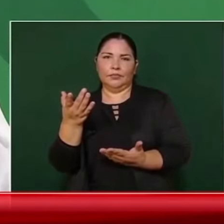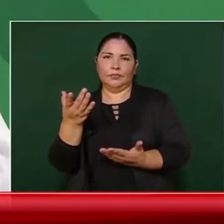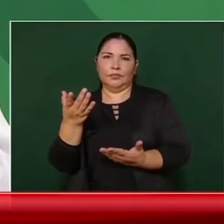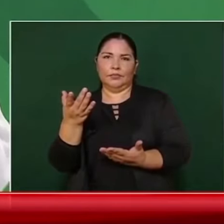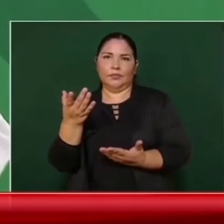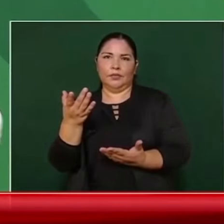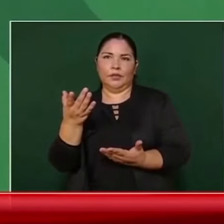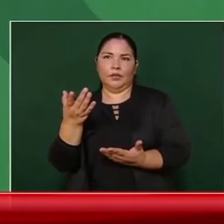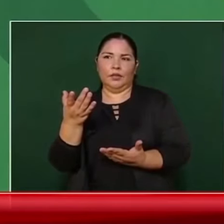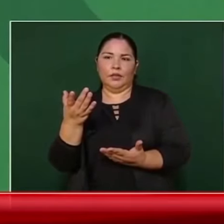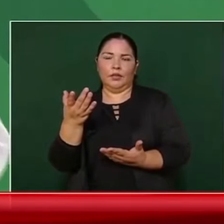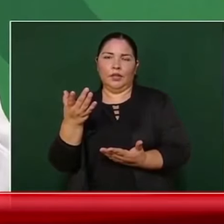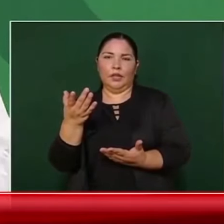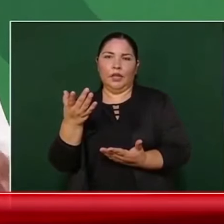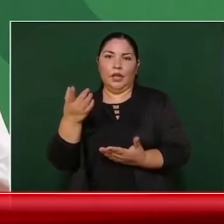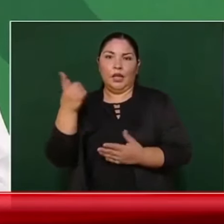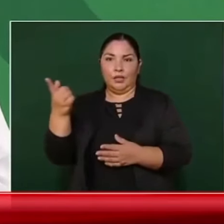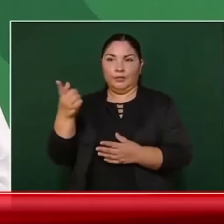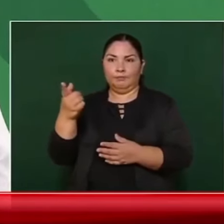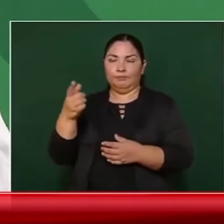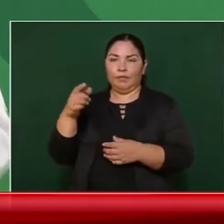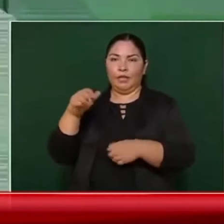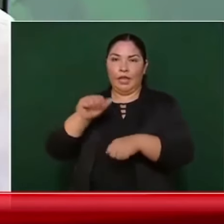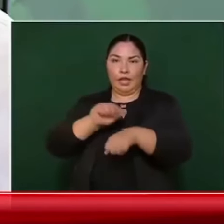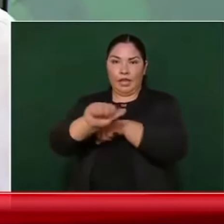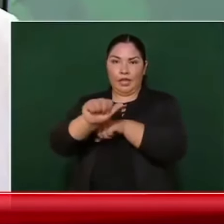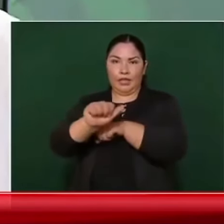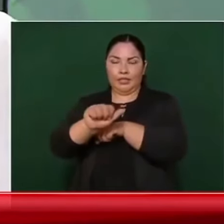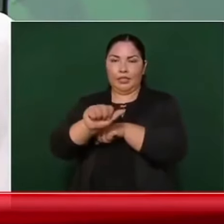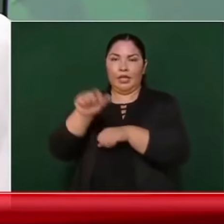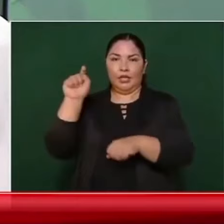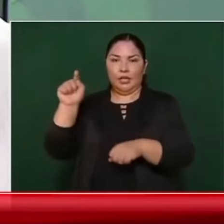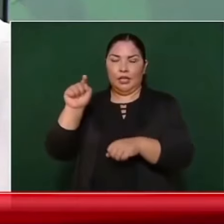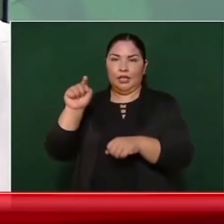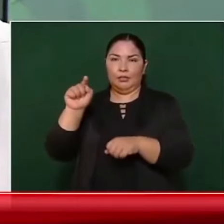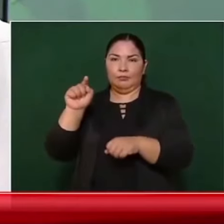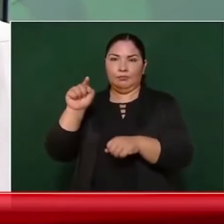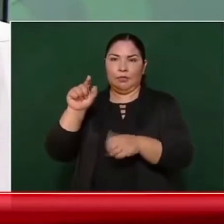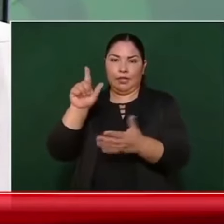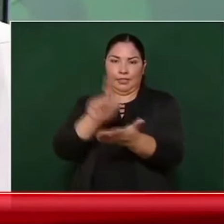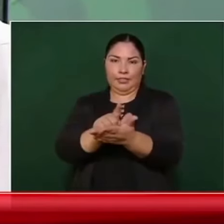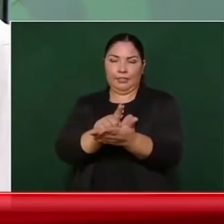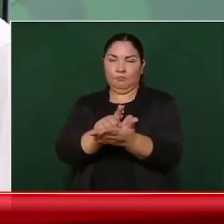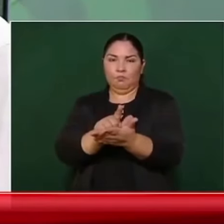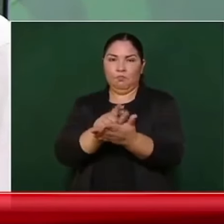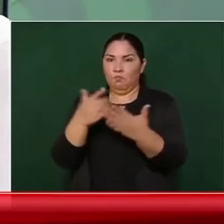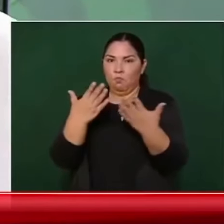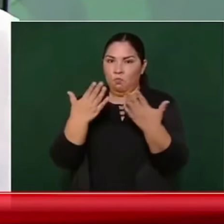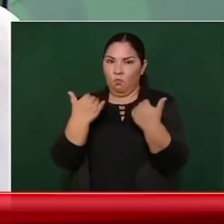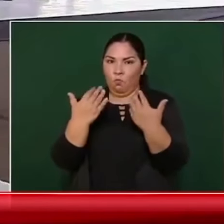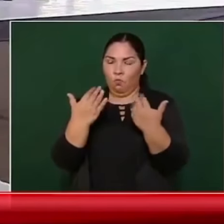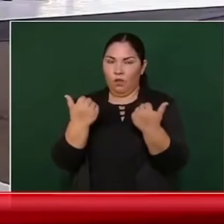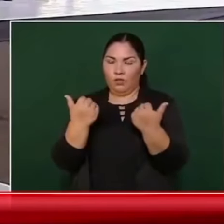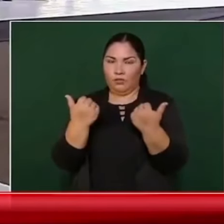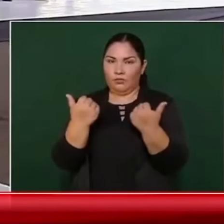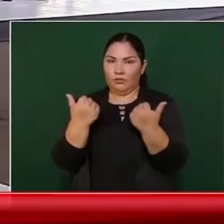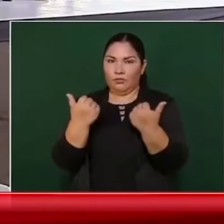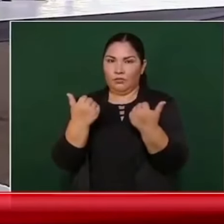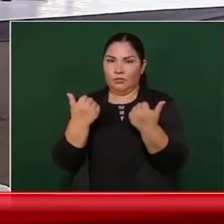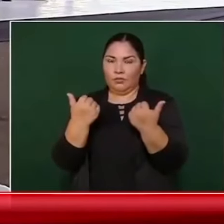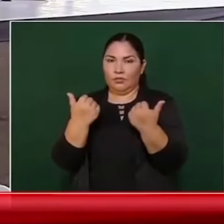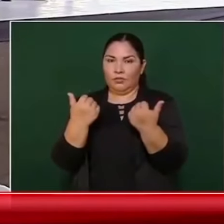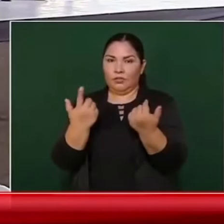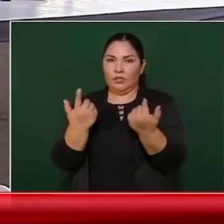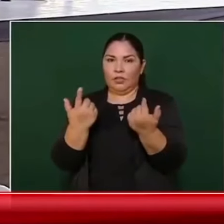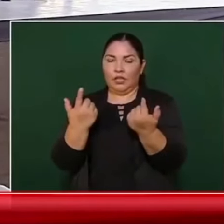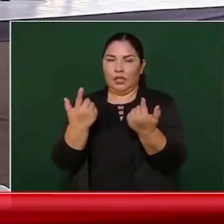en la constitución de argentina nuestra contemplado lo de el apego